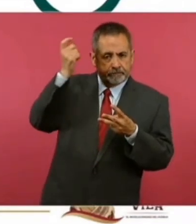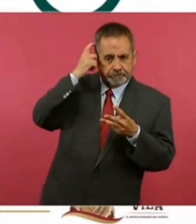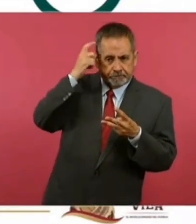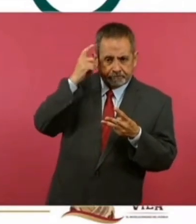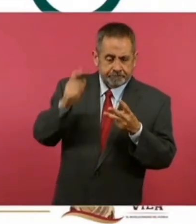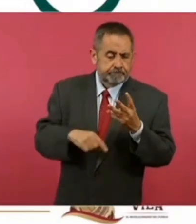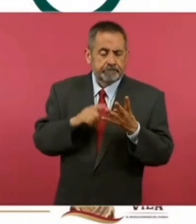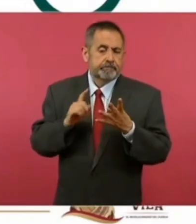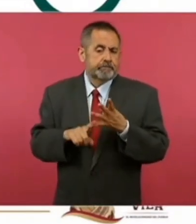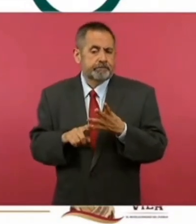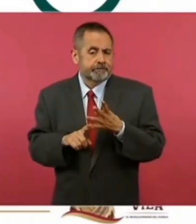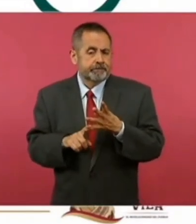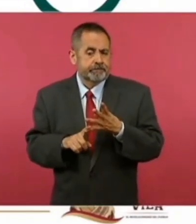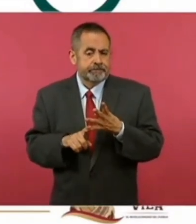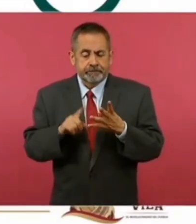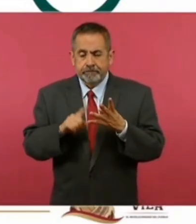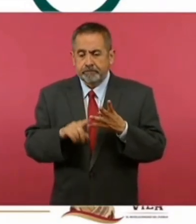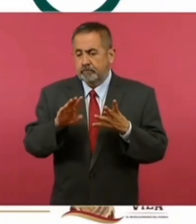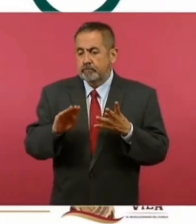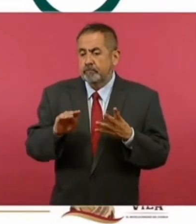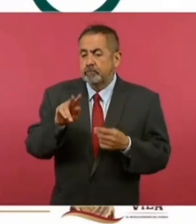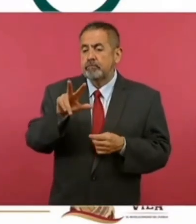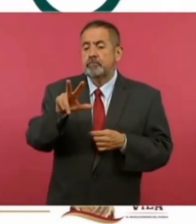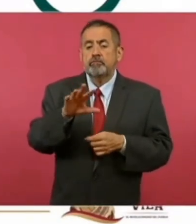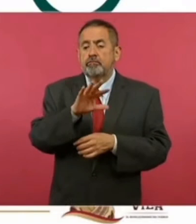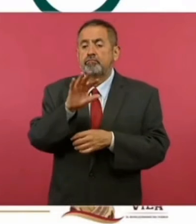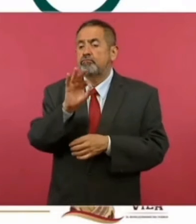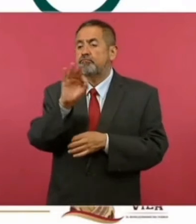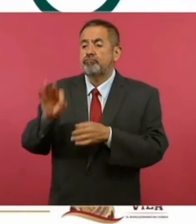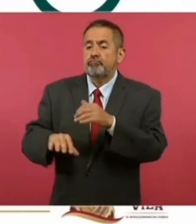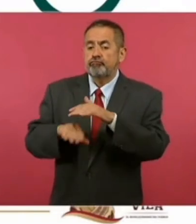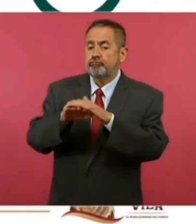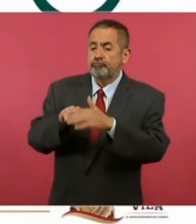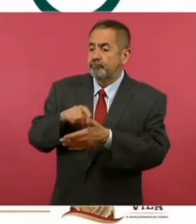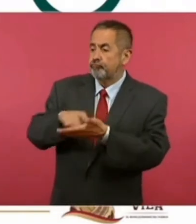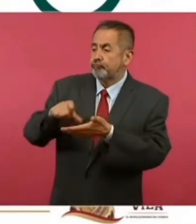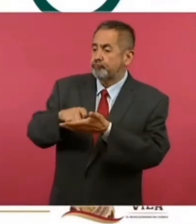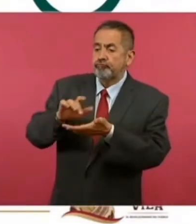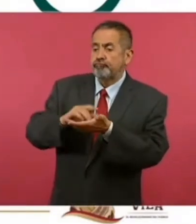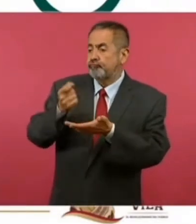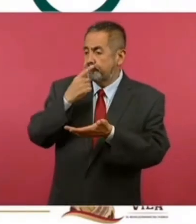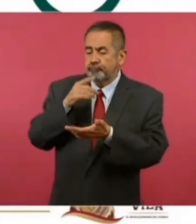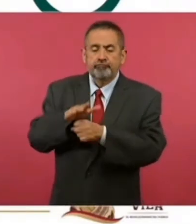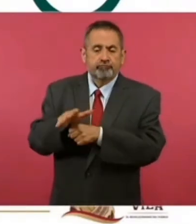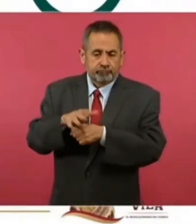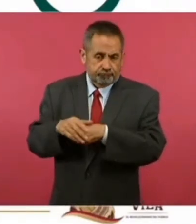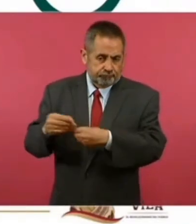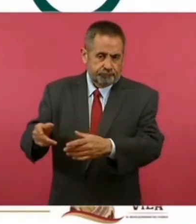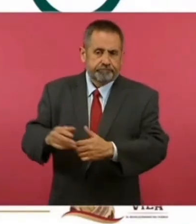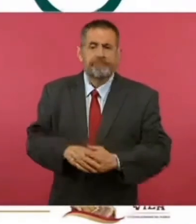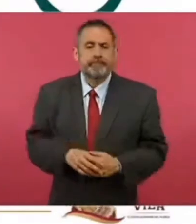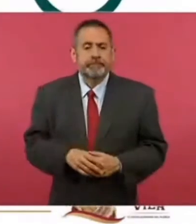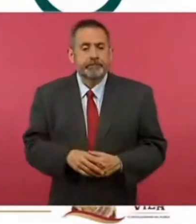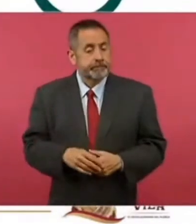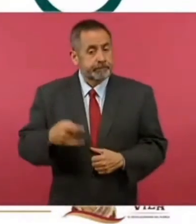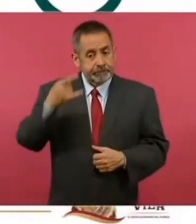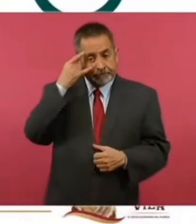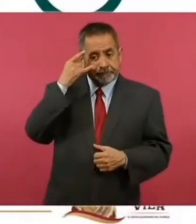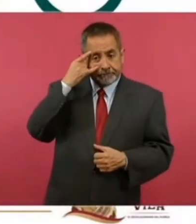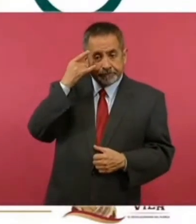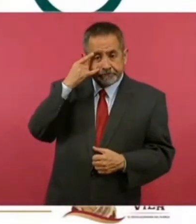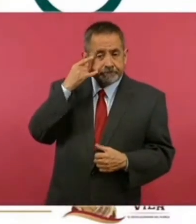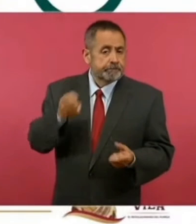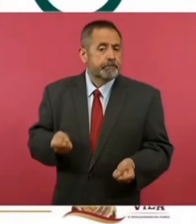un abasto que se reporta en el 98% el siguiente estado es Campeche en Campeche se han sumado